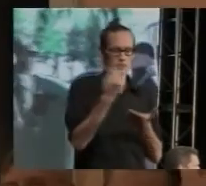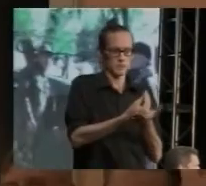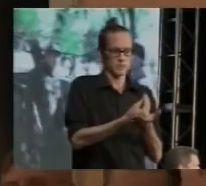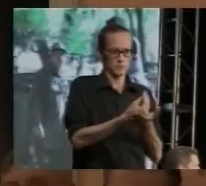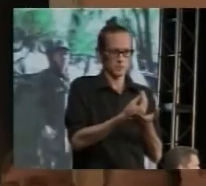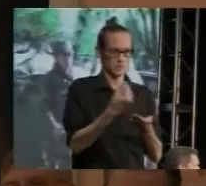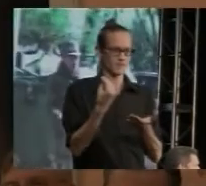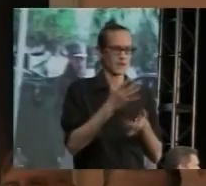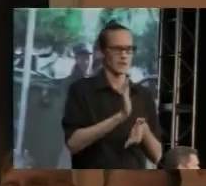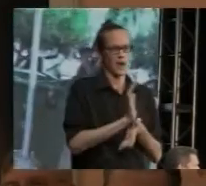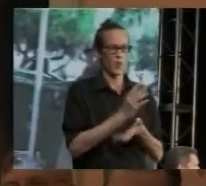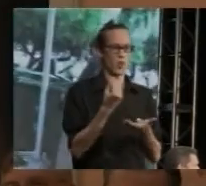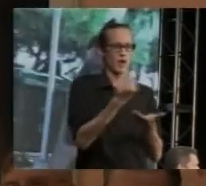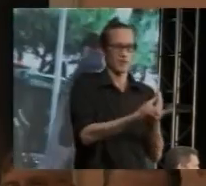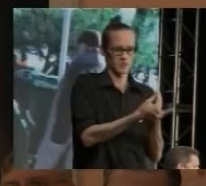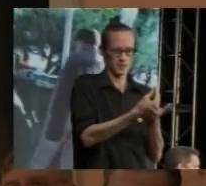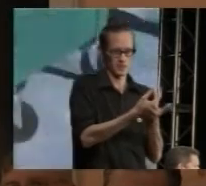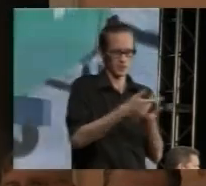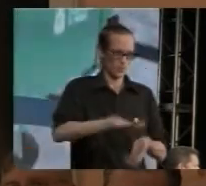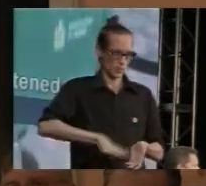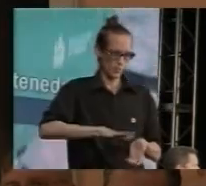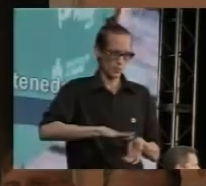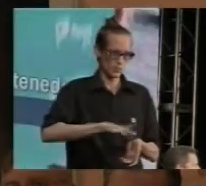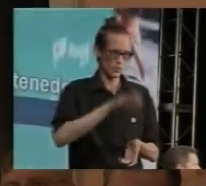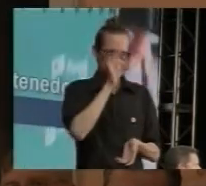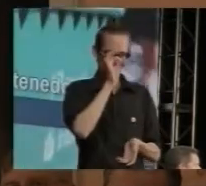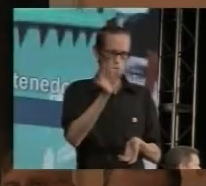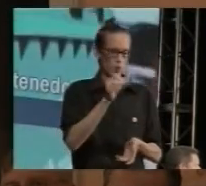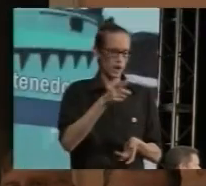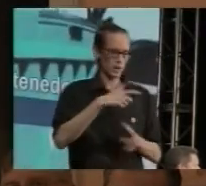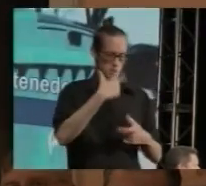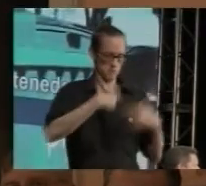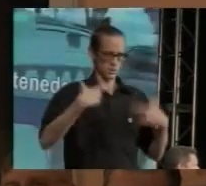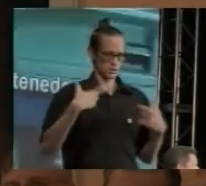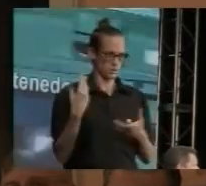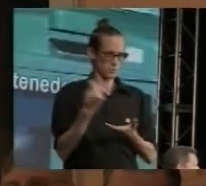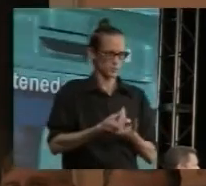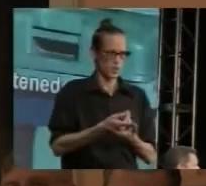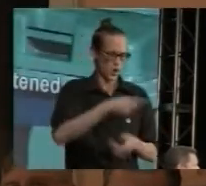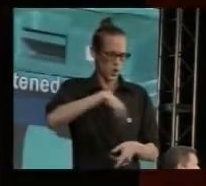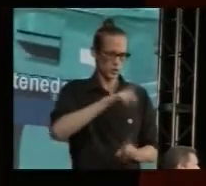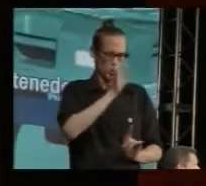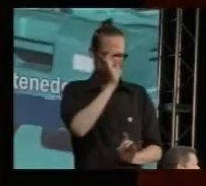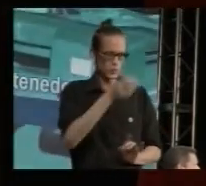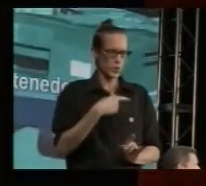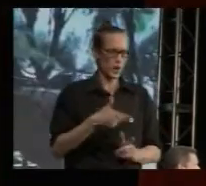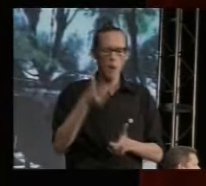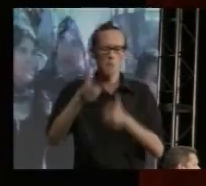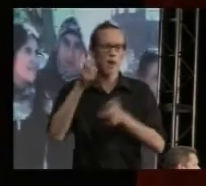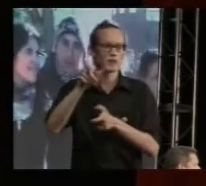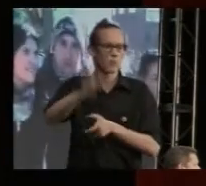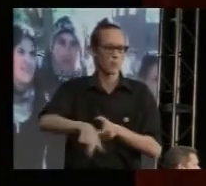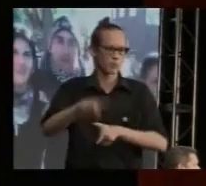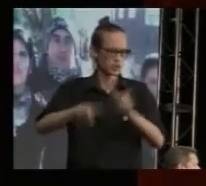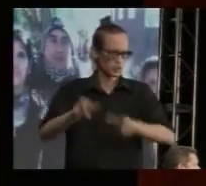irracionales y minoritarios nunca nos contaron en sus filas, nunca matamos a nadie en nombre de nadie. Por eso el 24 de